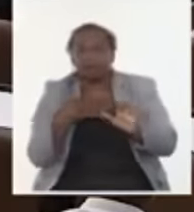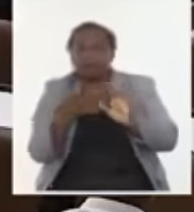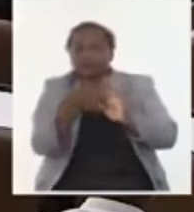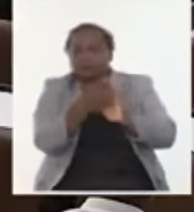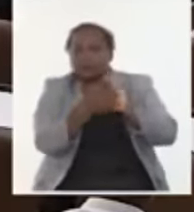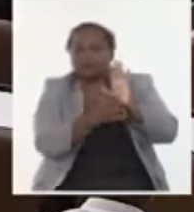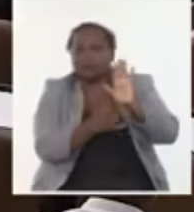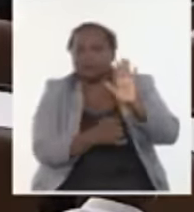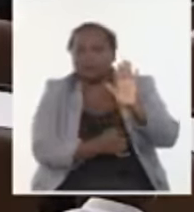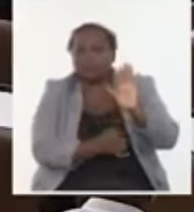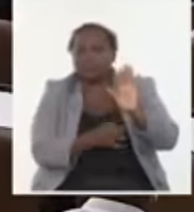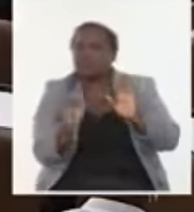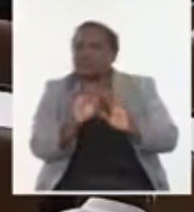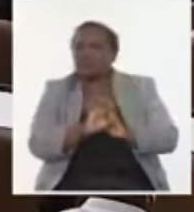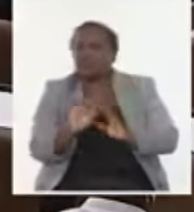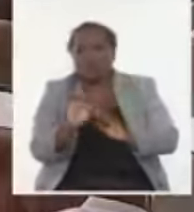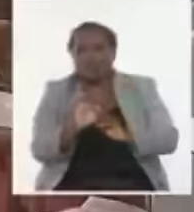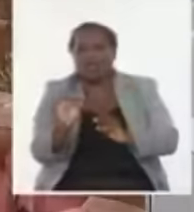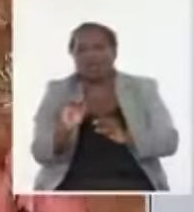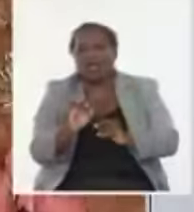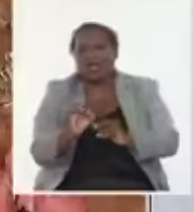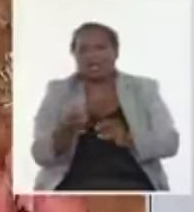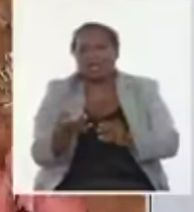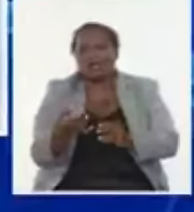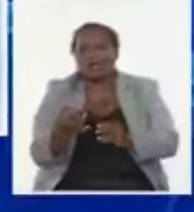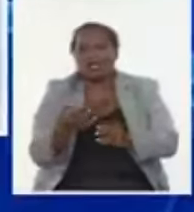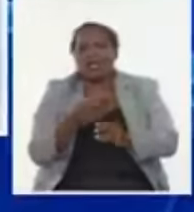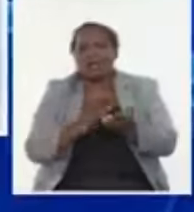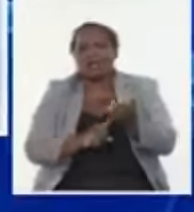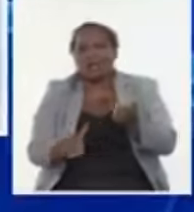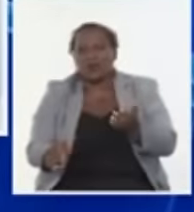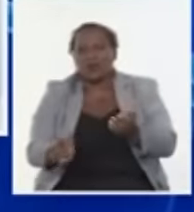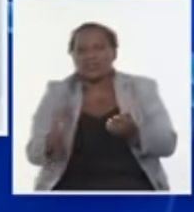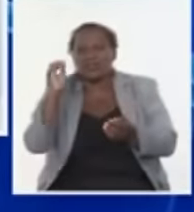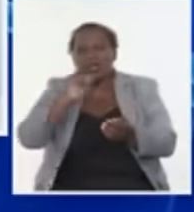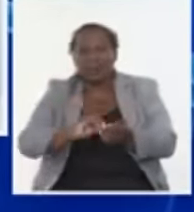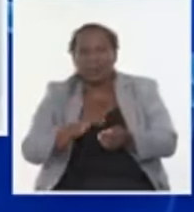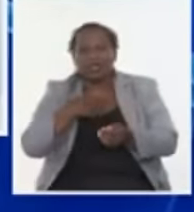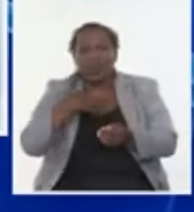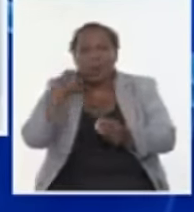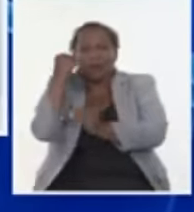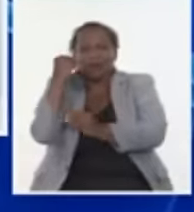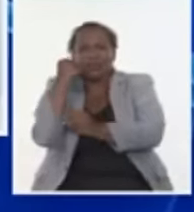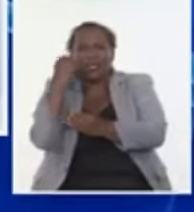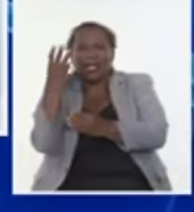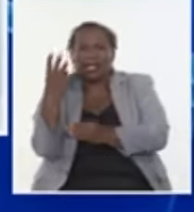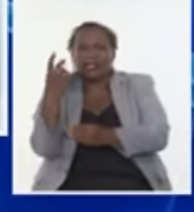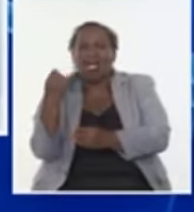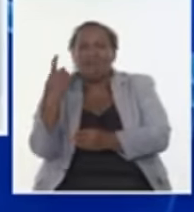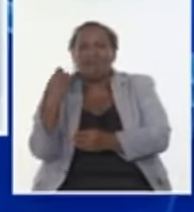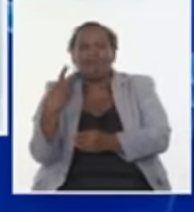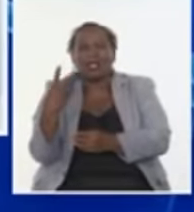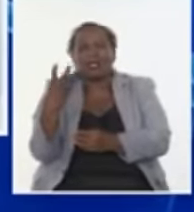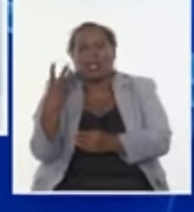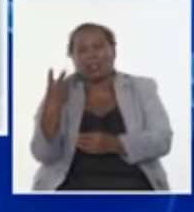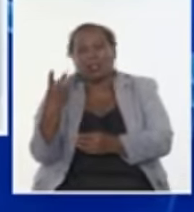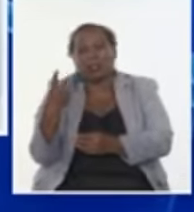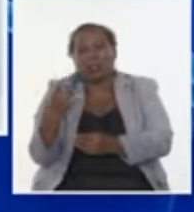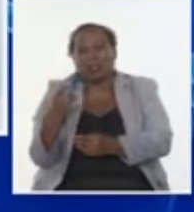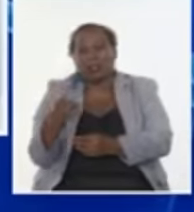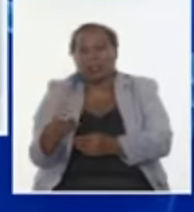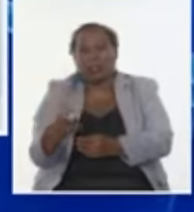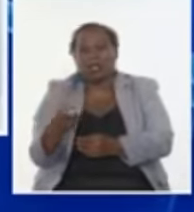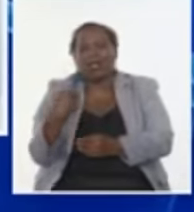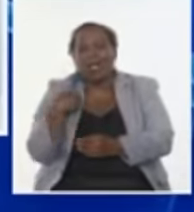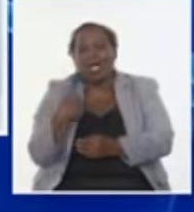los territorios identifiquen las potencialidades con que cuentan. Y persiste la práctica de depender